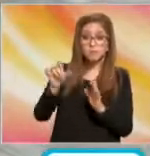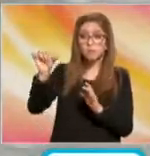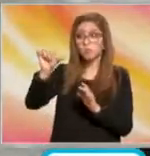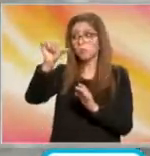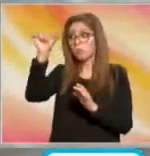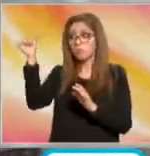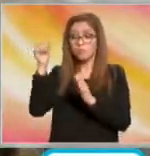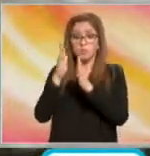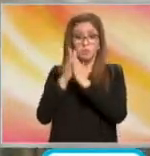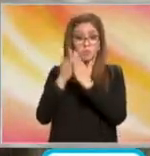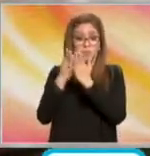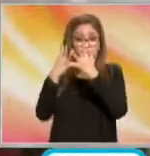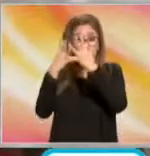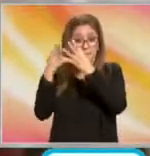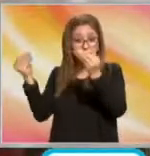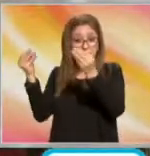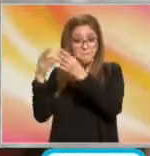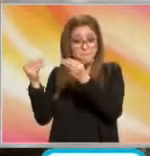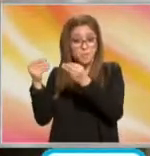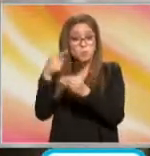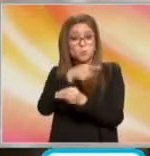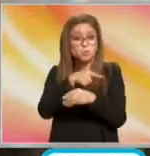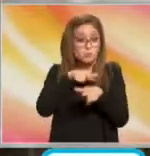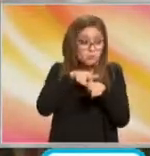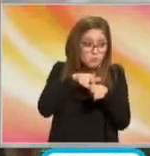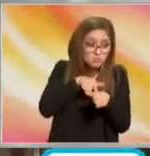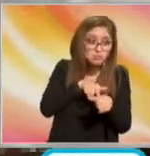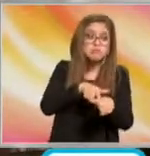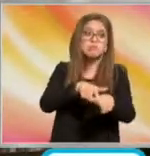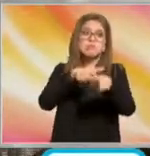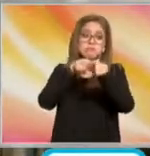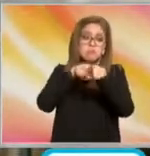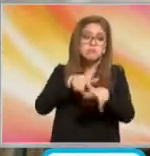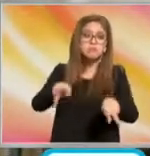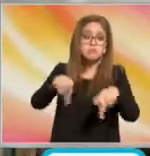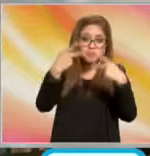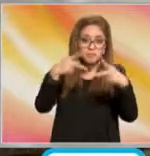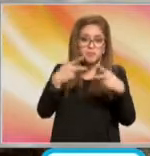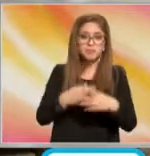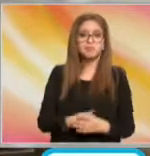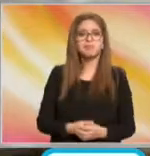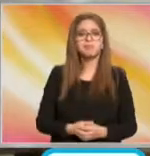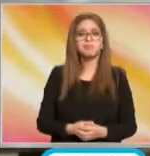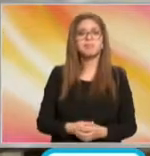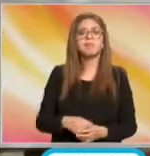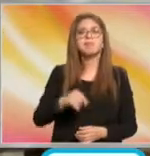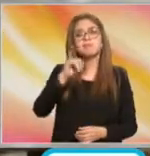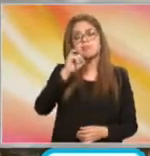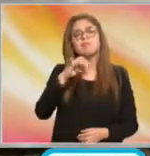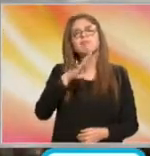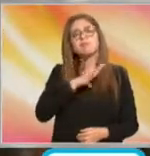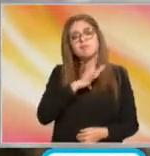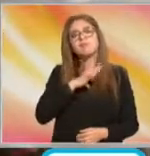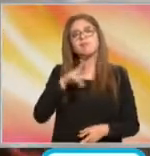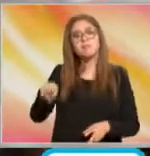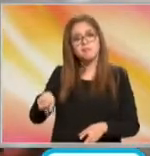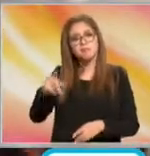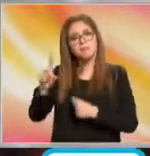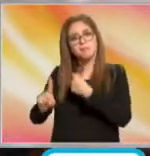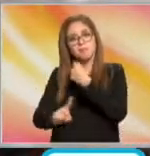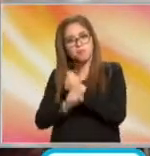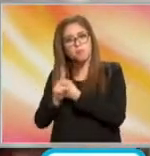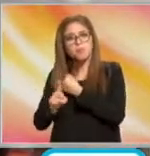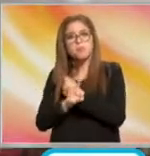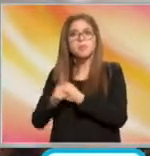desaparecen librerías, ustedes aparecen y siguen y siguen. Bueno, ha habido problemas, sí, con la cuestión de las librerías